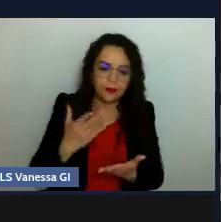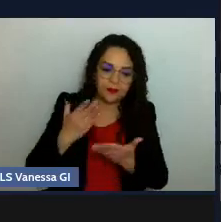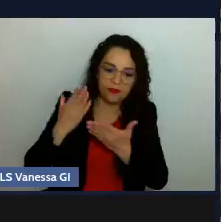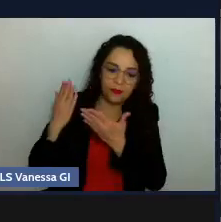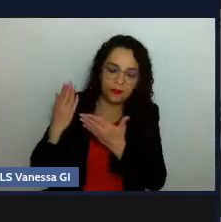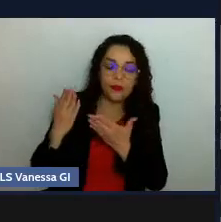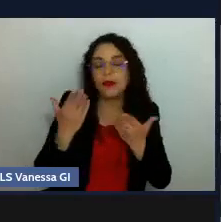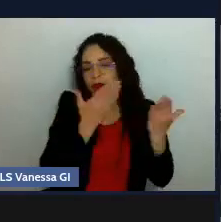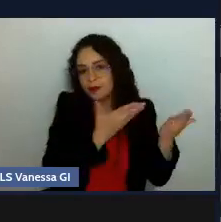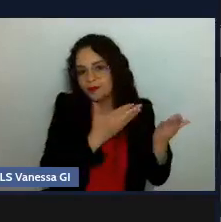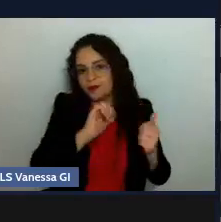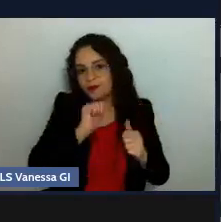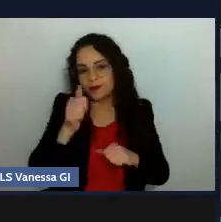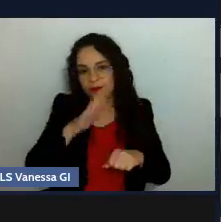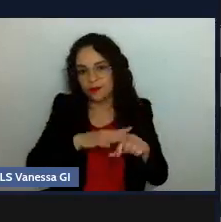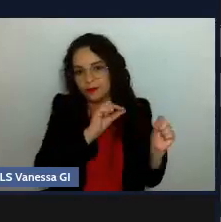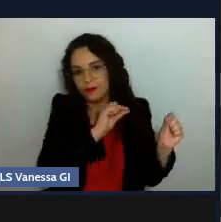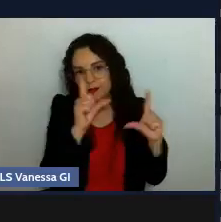los determinantes.